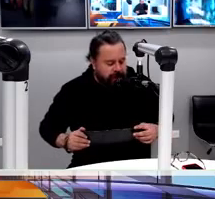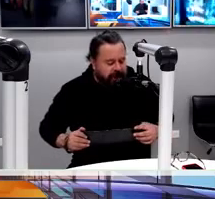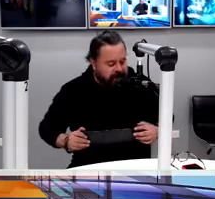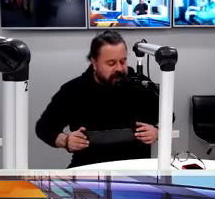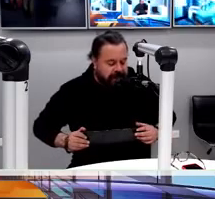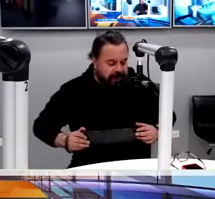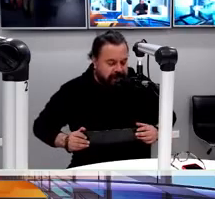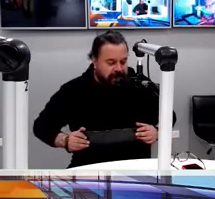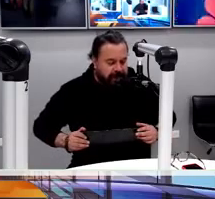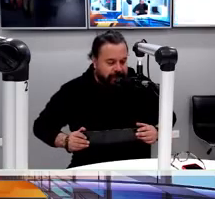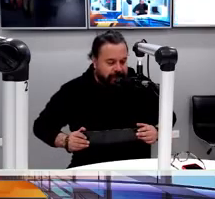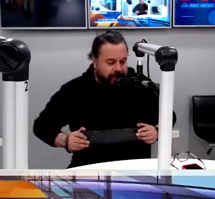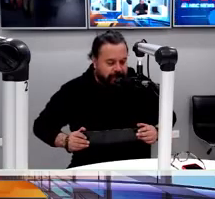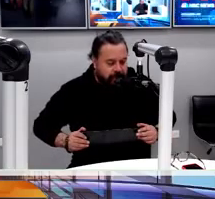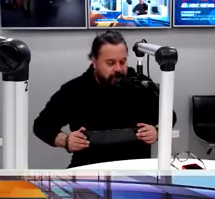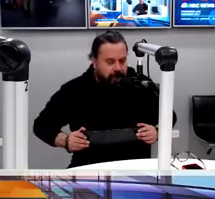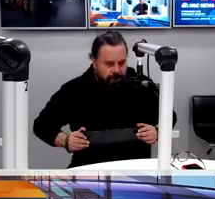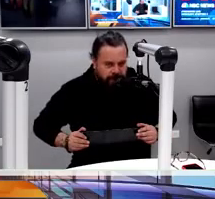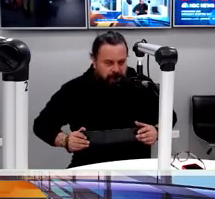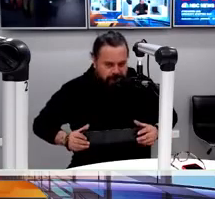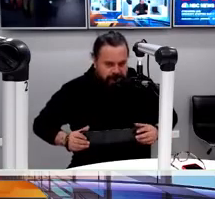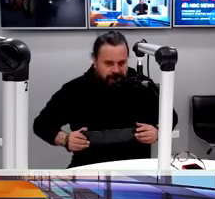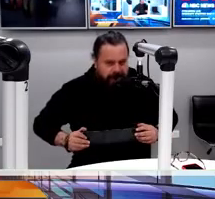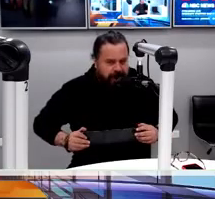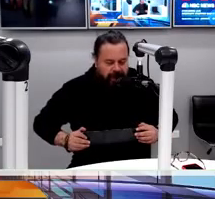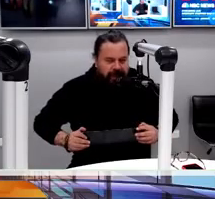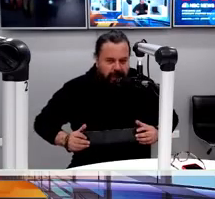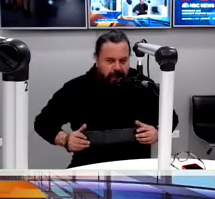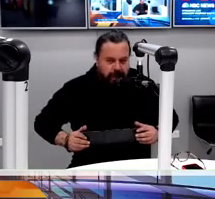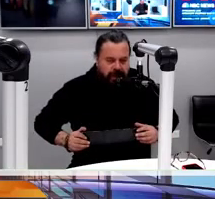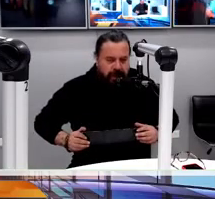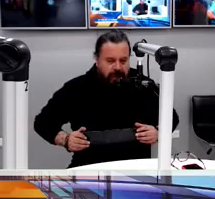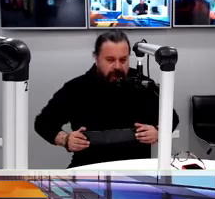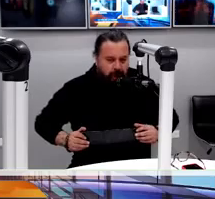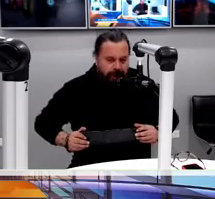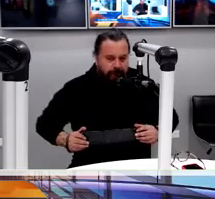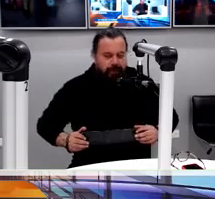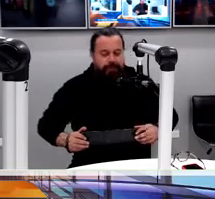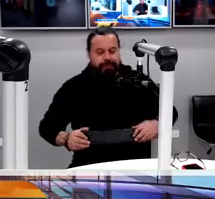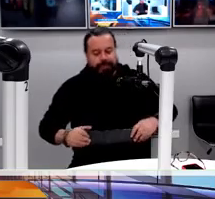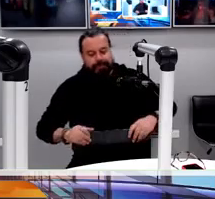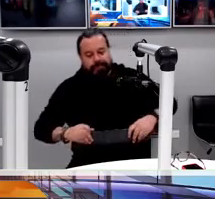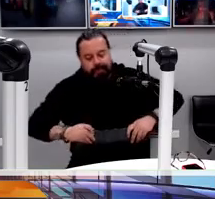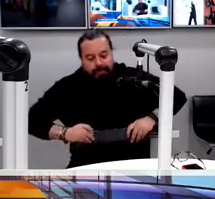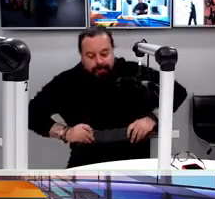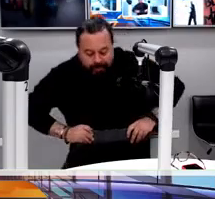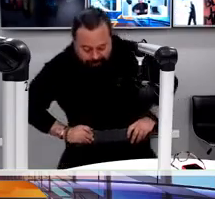Pia chistes, porque hoy estábamos de duelo.